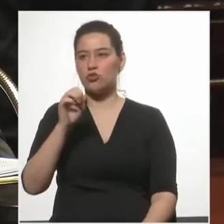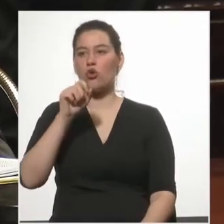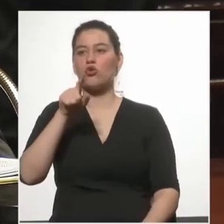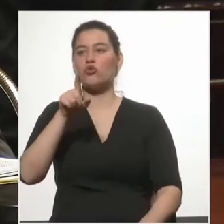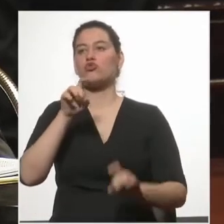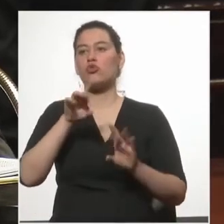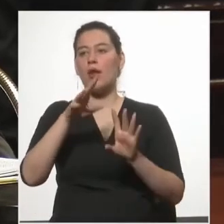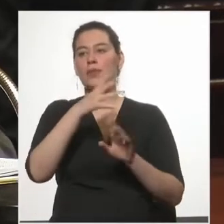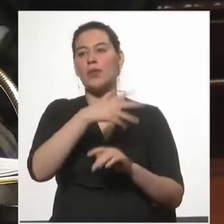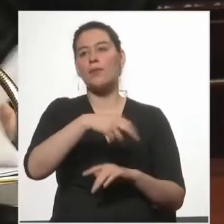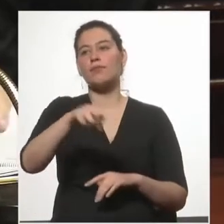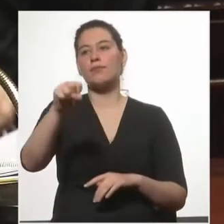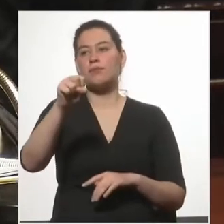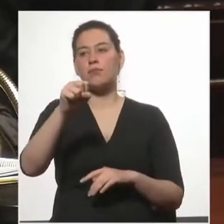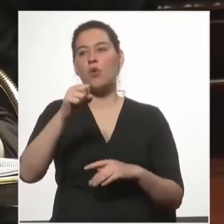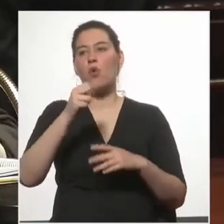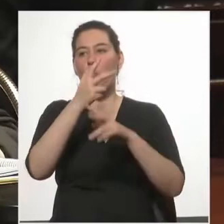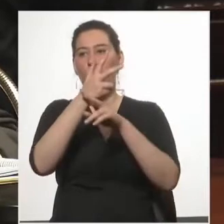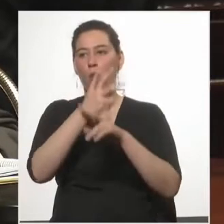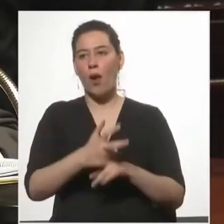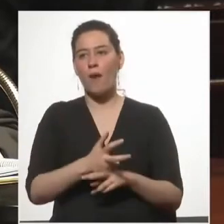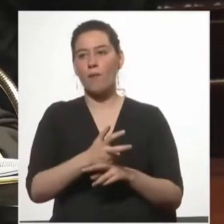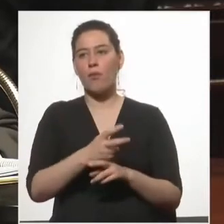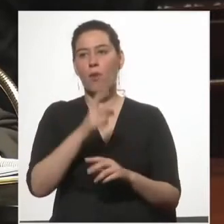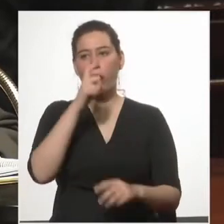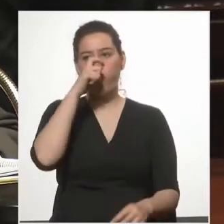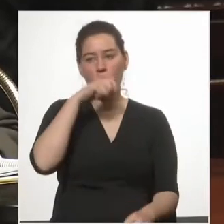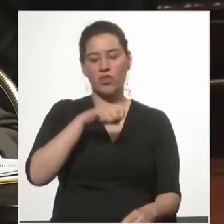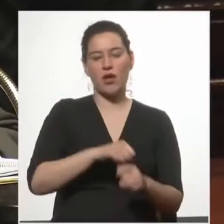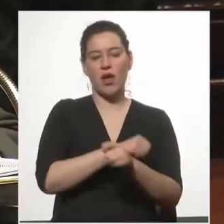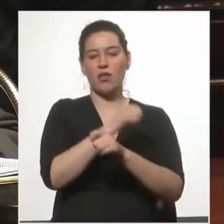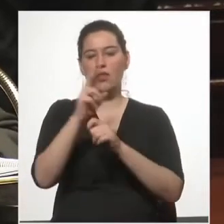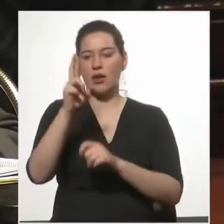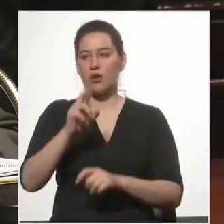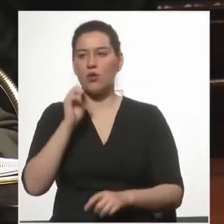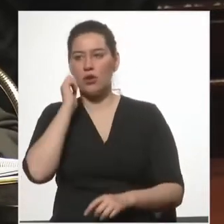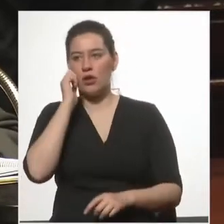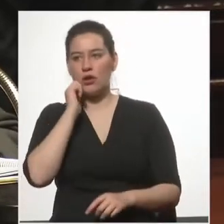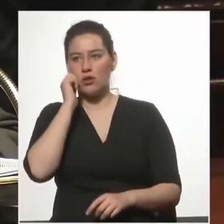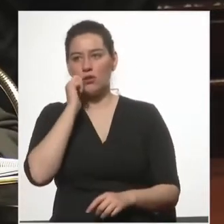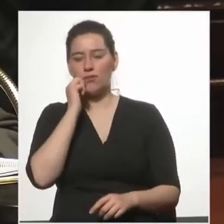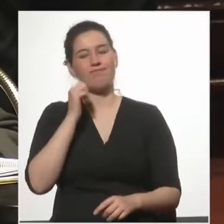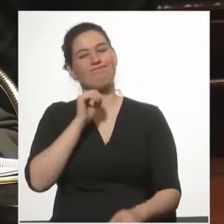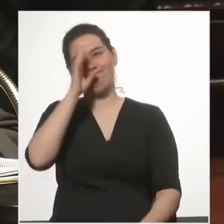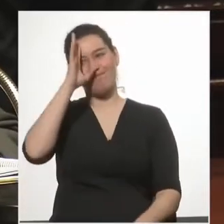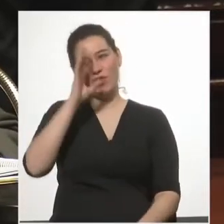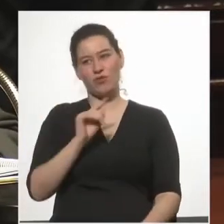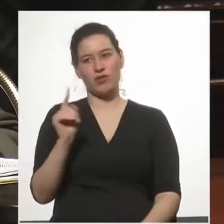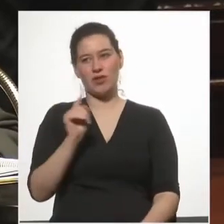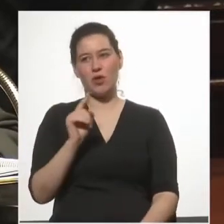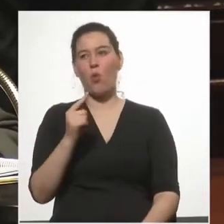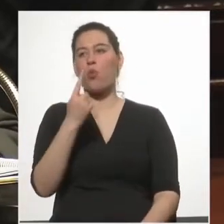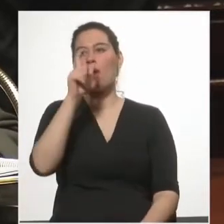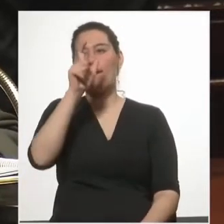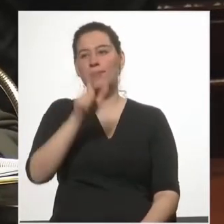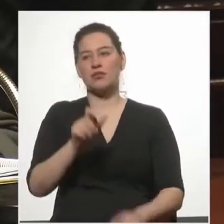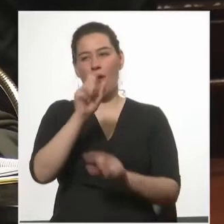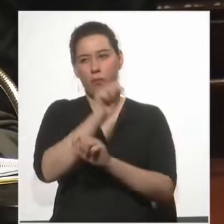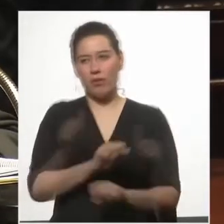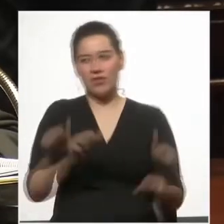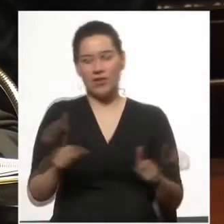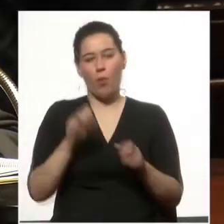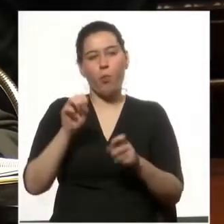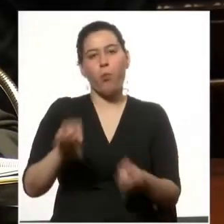el cuerpo de Gómez Oro desde Montevideo hasta el Río Negro, cosa poco creíble que una sola persona lo pudiera